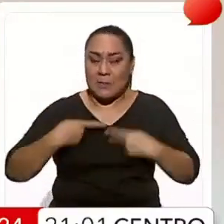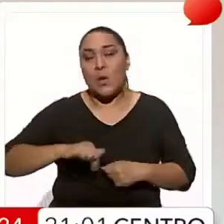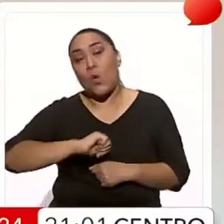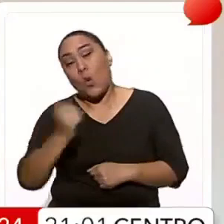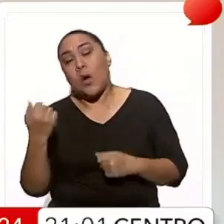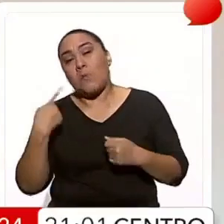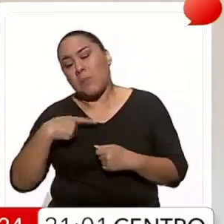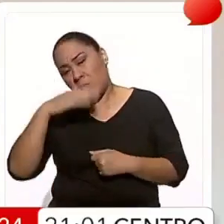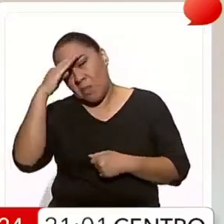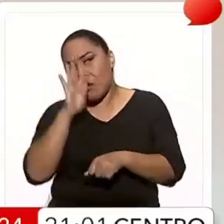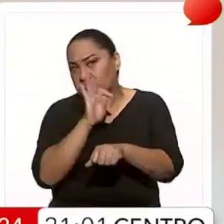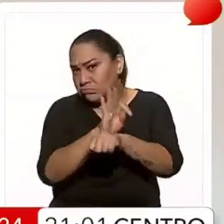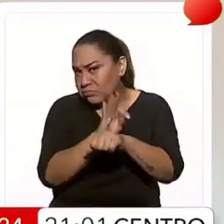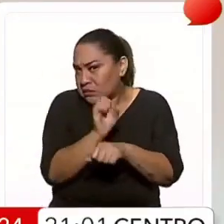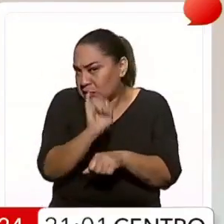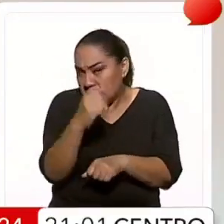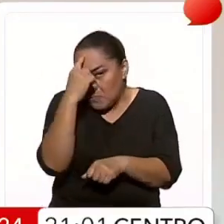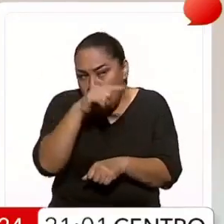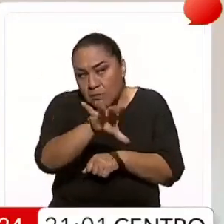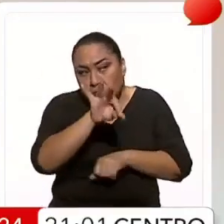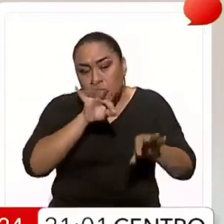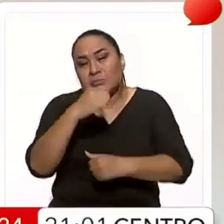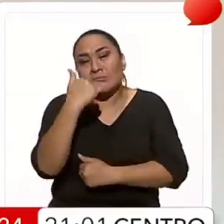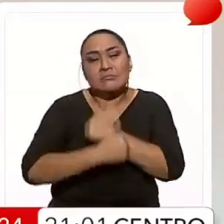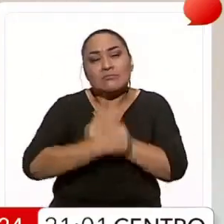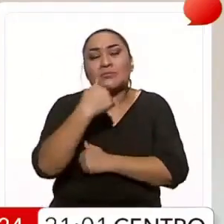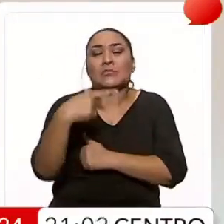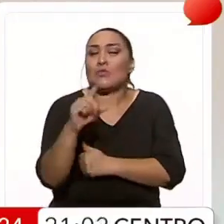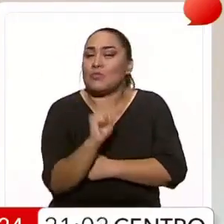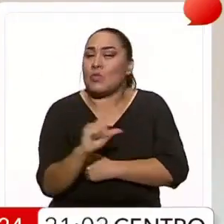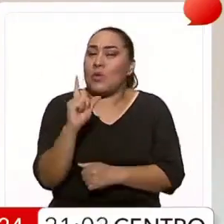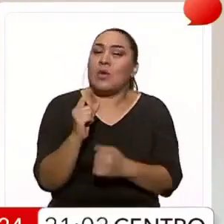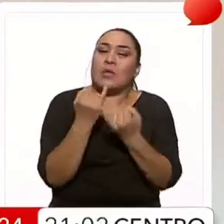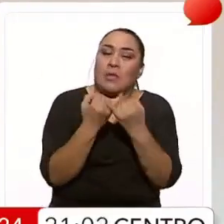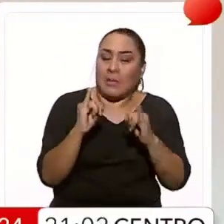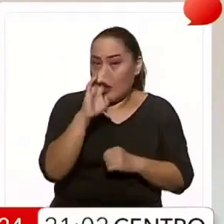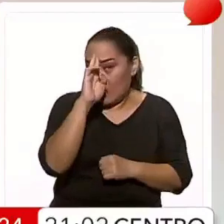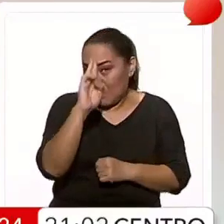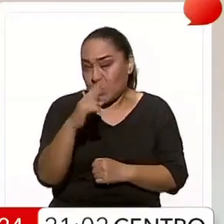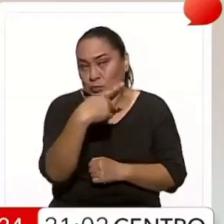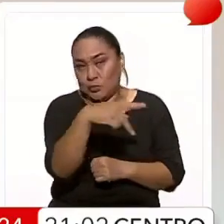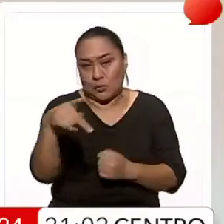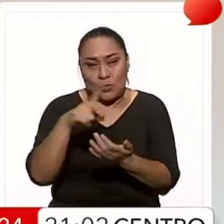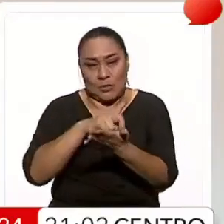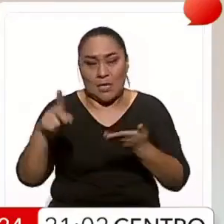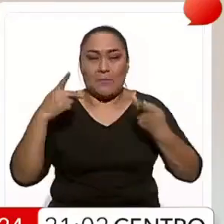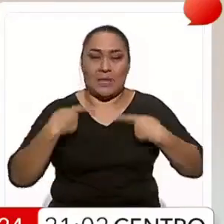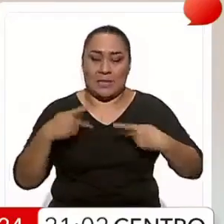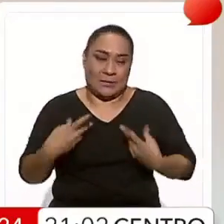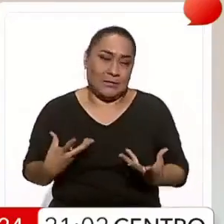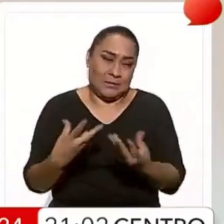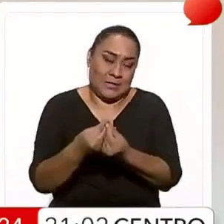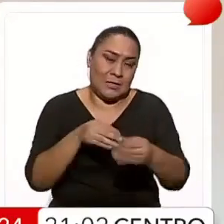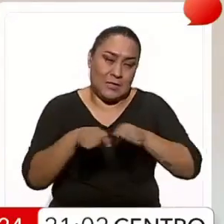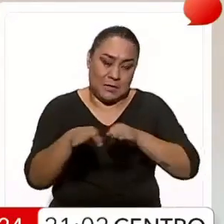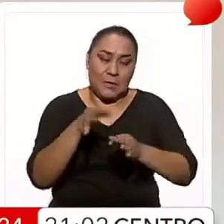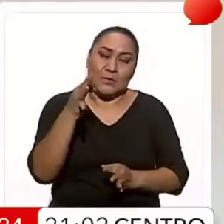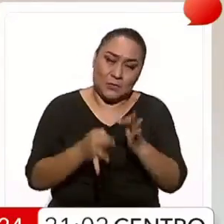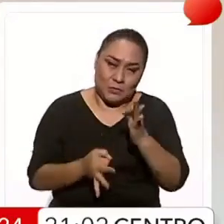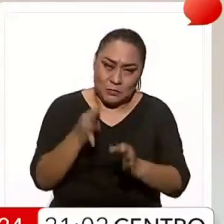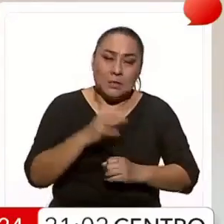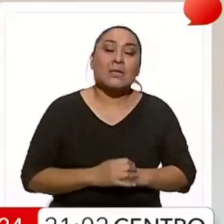concursos como garantía de profesionalismo, independencia y respeto a los derechos adquiridos del personal judicial. Desde luego no dejó